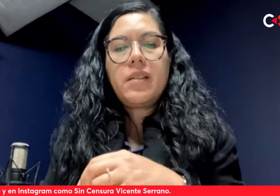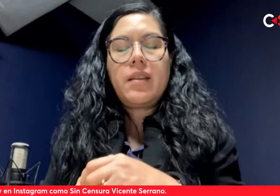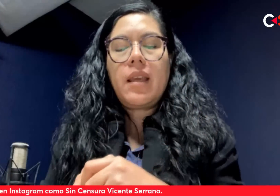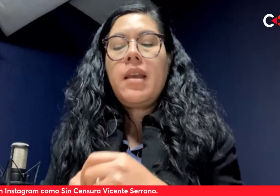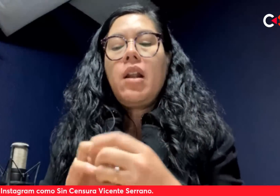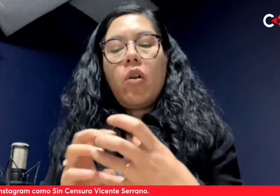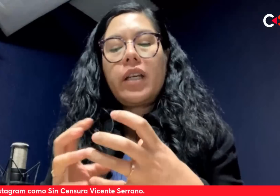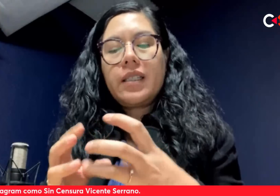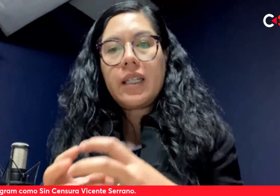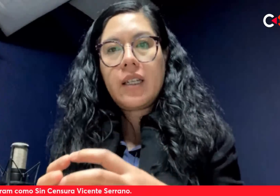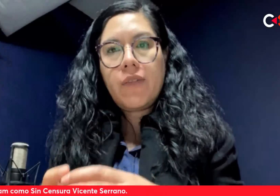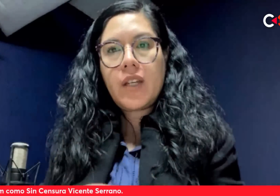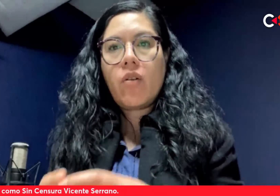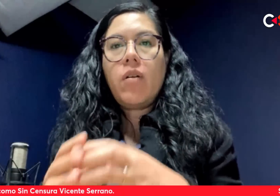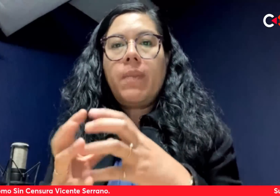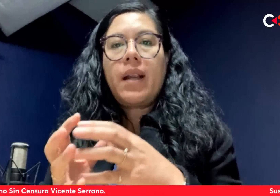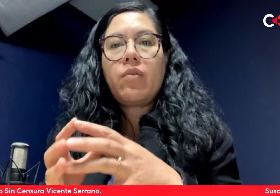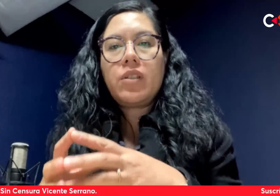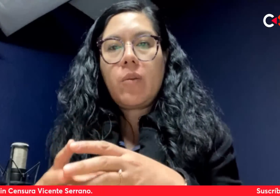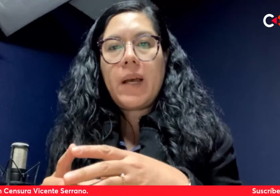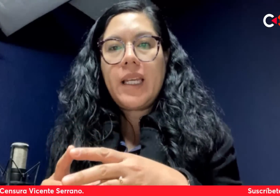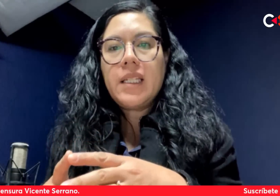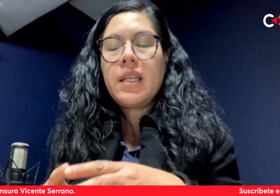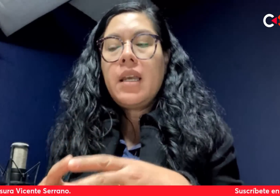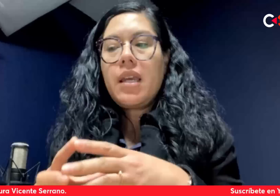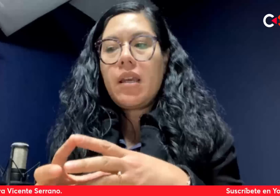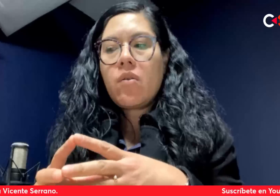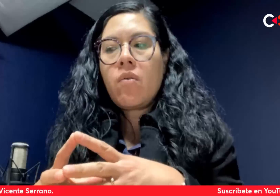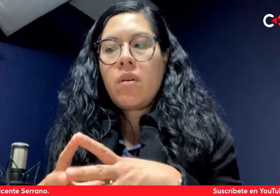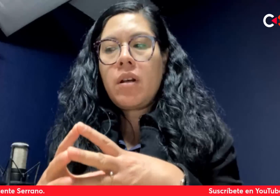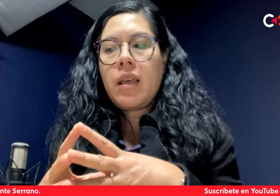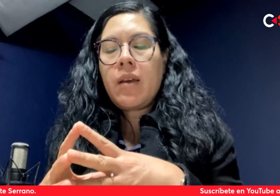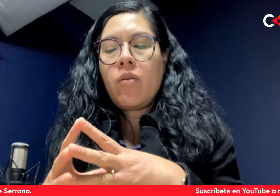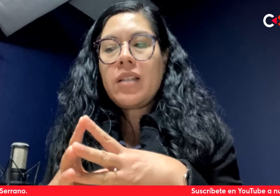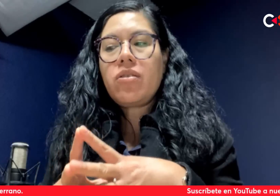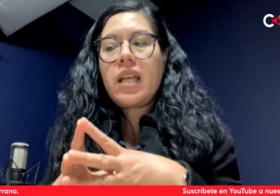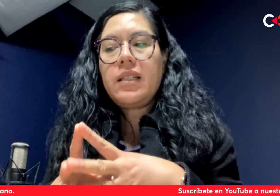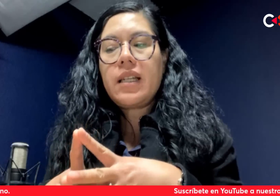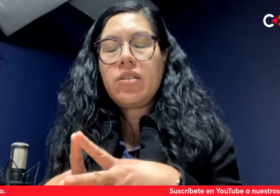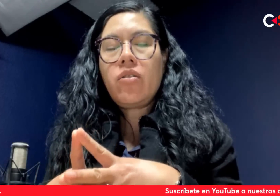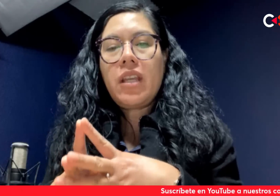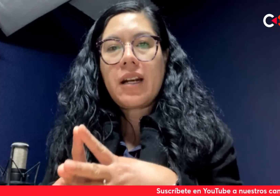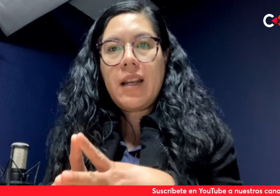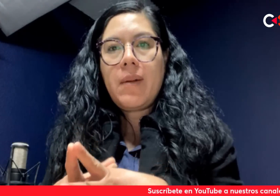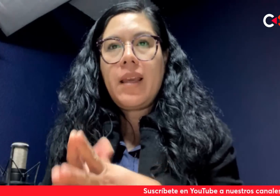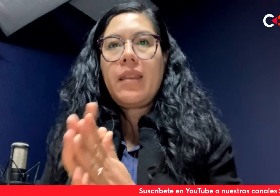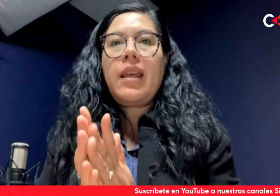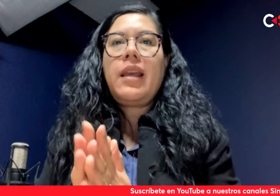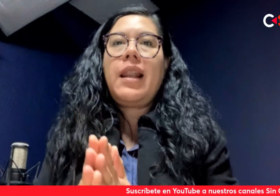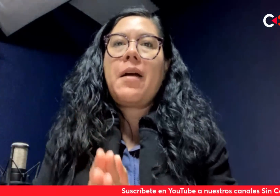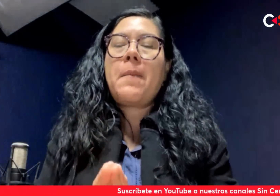tenerlo presente, lo que significó para nuestro país una socialización